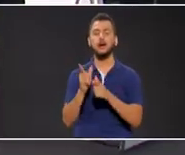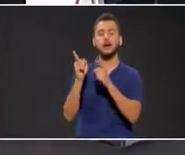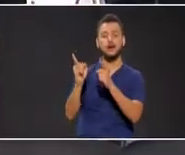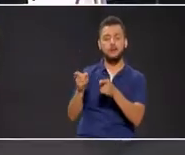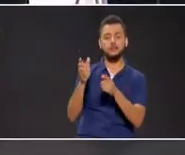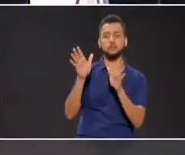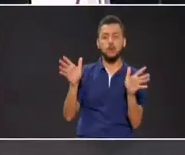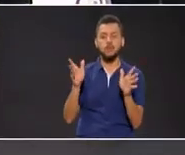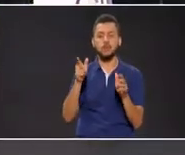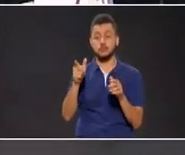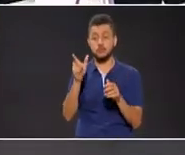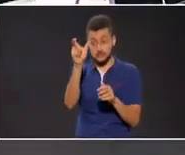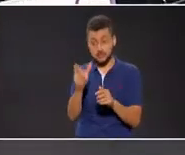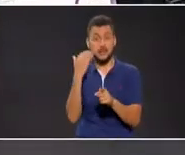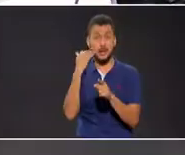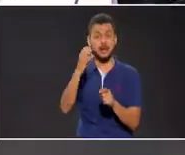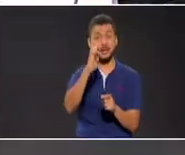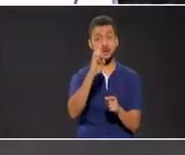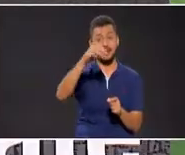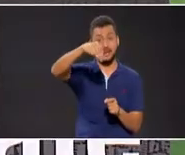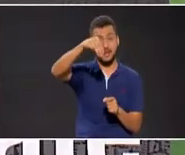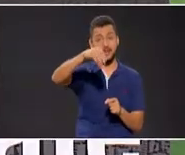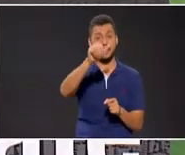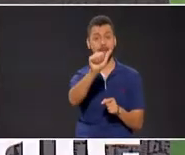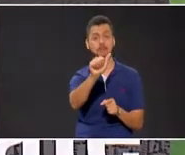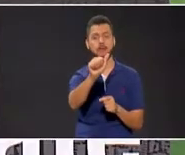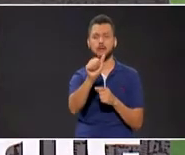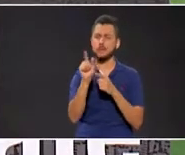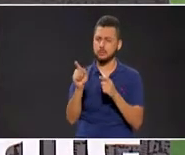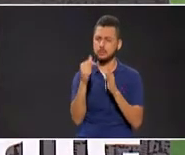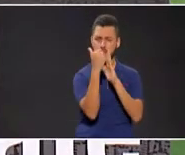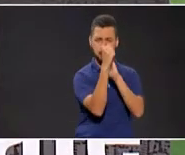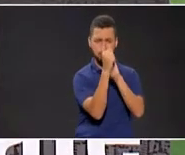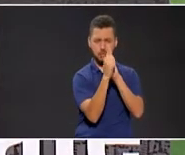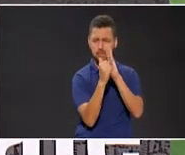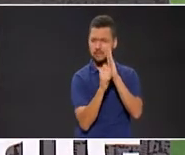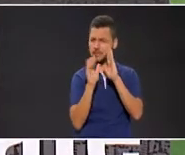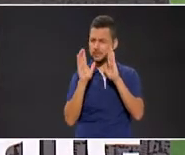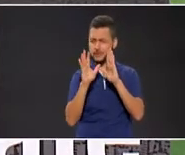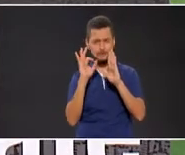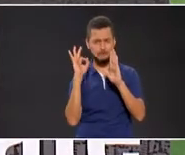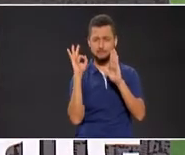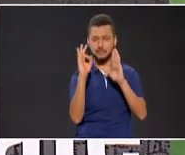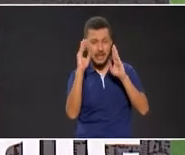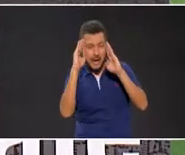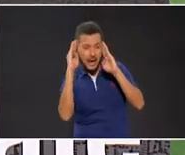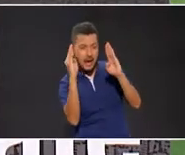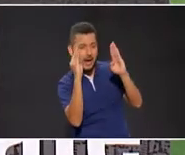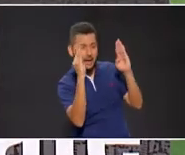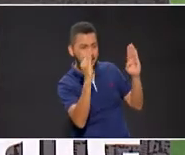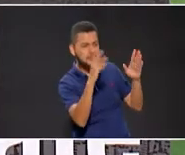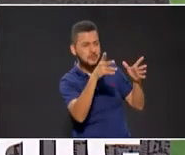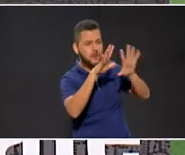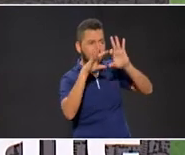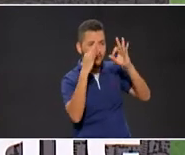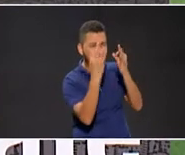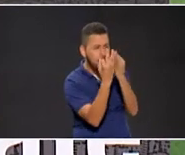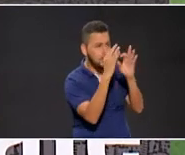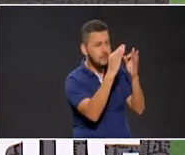tendría un un programa específico directo después de toda esa labor pedagógica para los